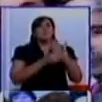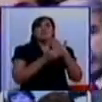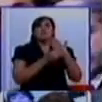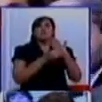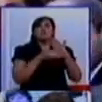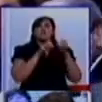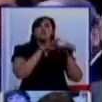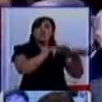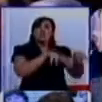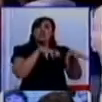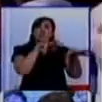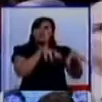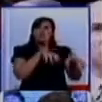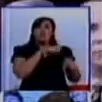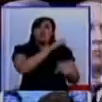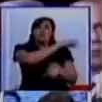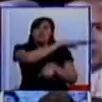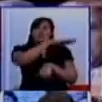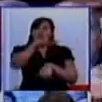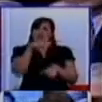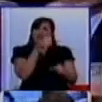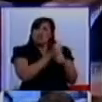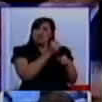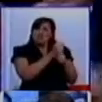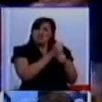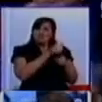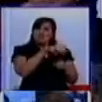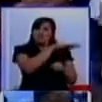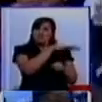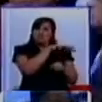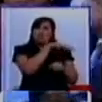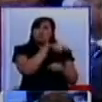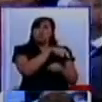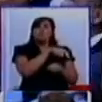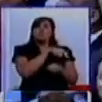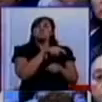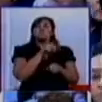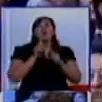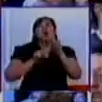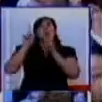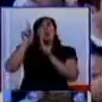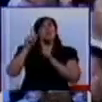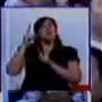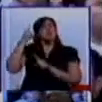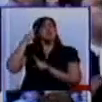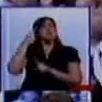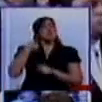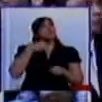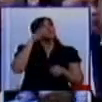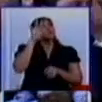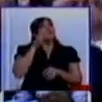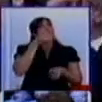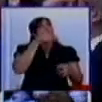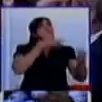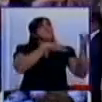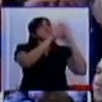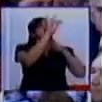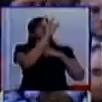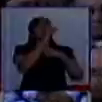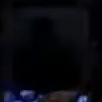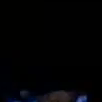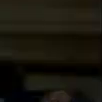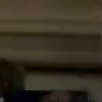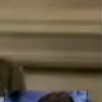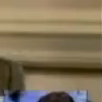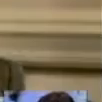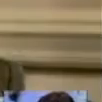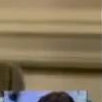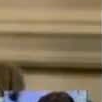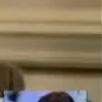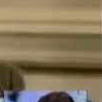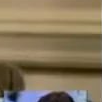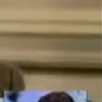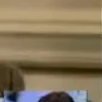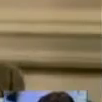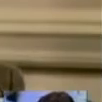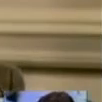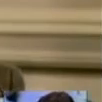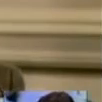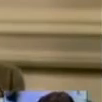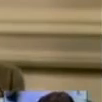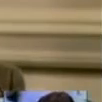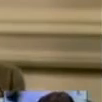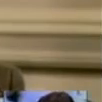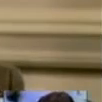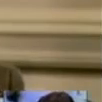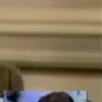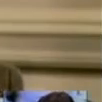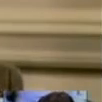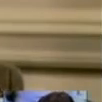Ganadería en un país que iba a tener, según algunos, que importar trigo y carne. Vamos a asistir a una situación a la cual